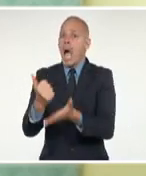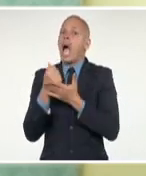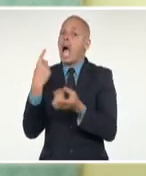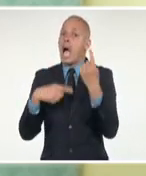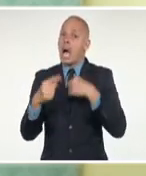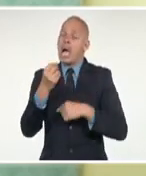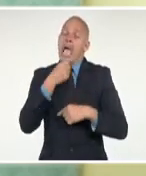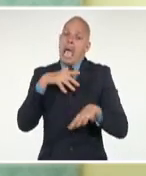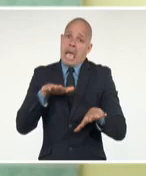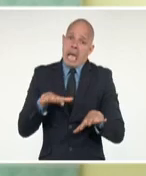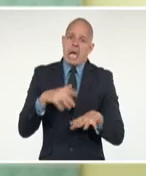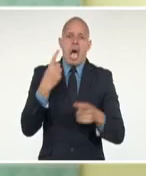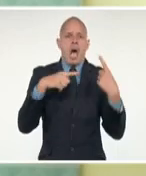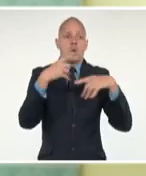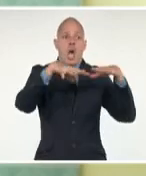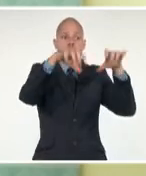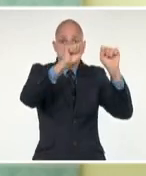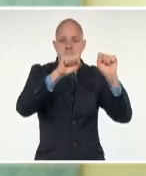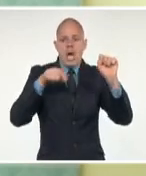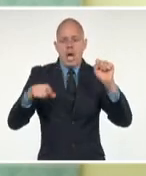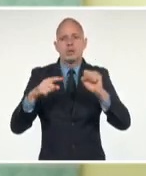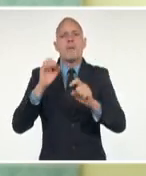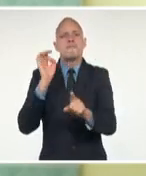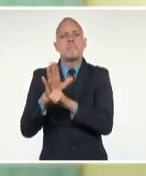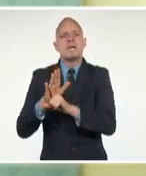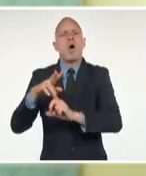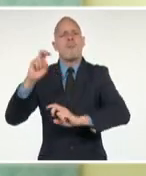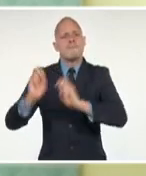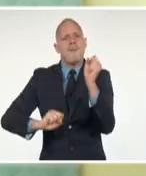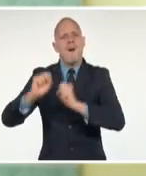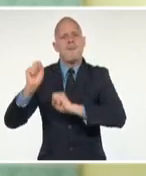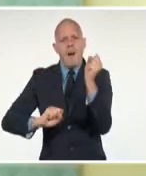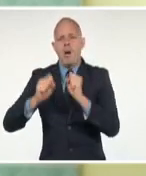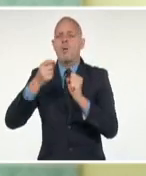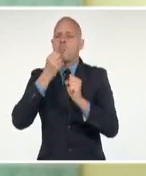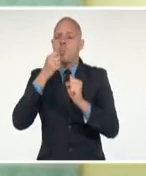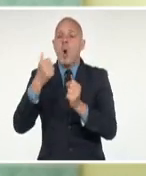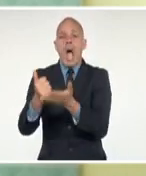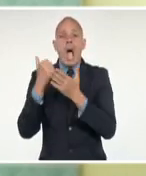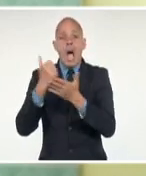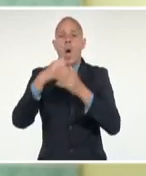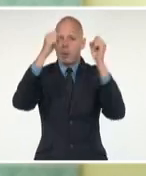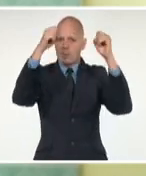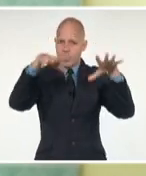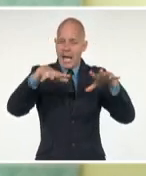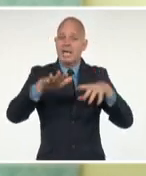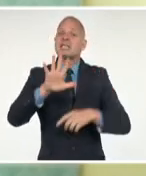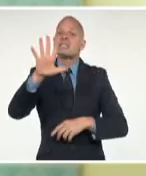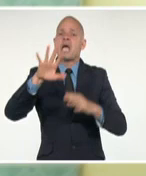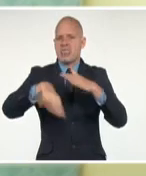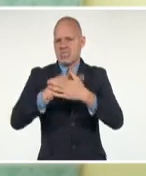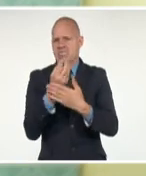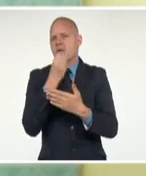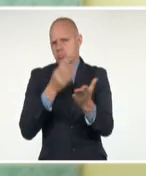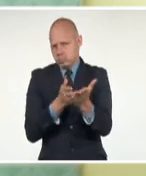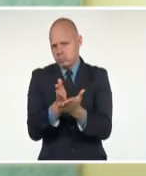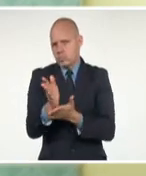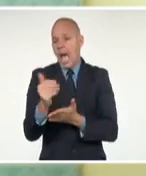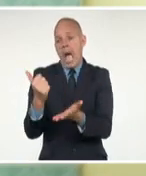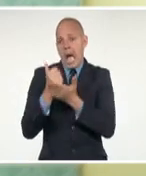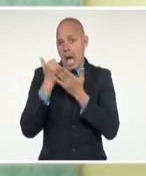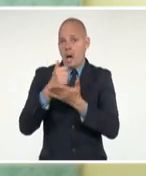algún algún problema eléctrico bueno ya tener la cobertura de combustible para acaparar para la entidad y garantizar también